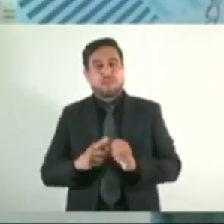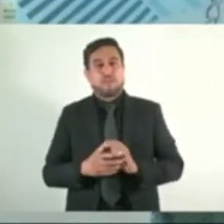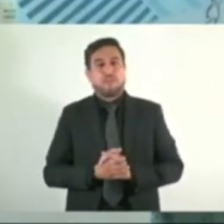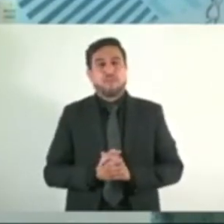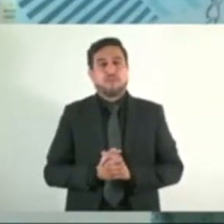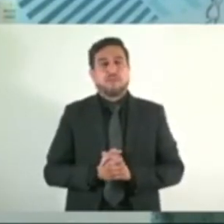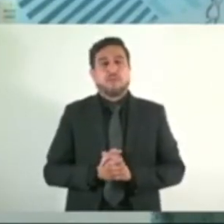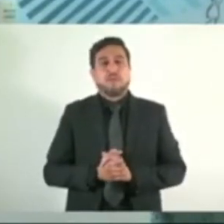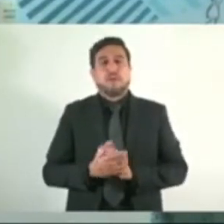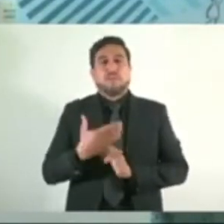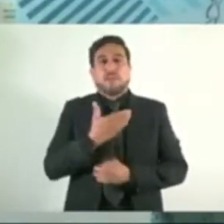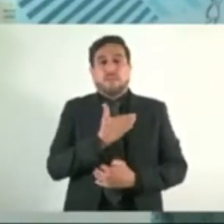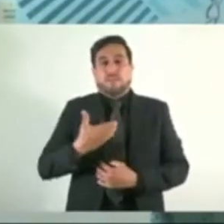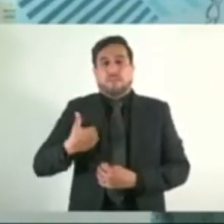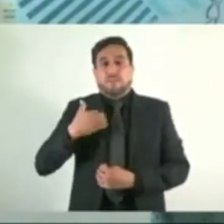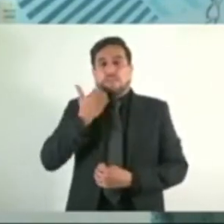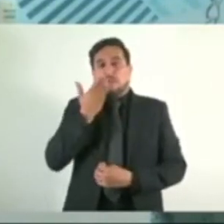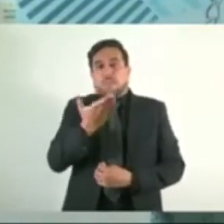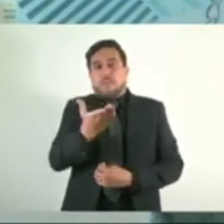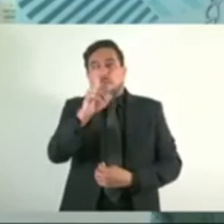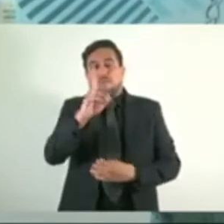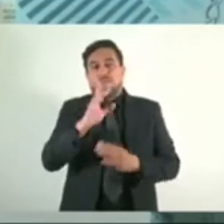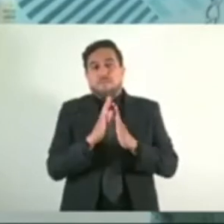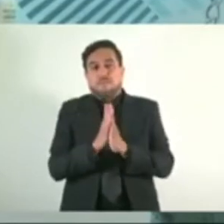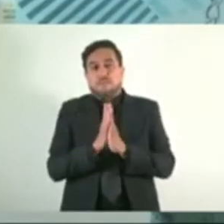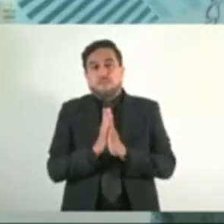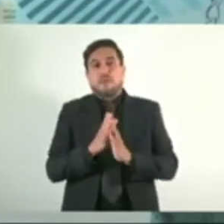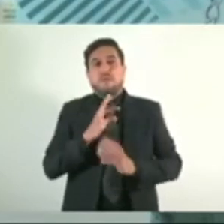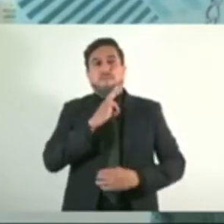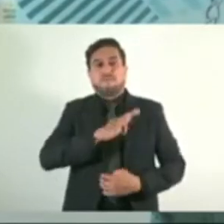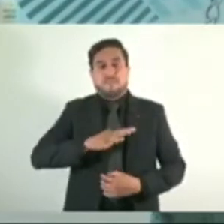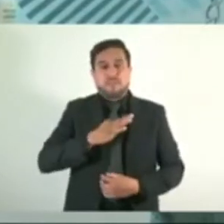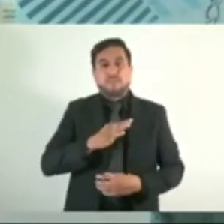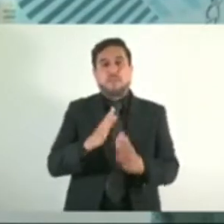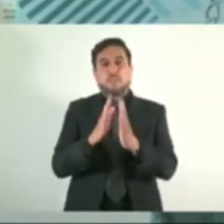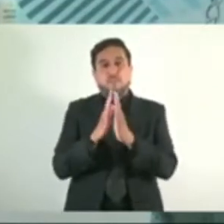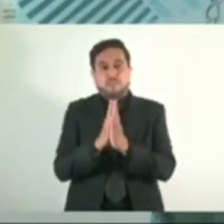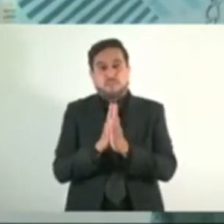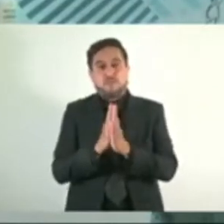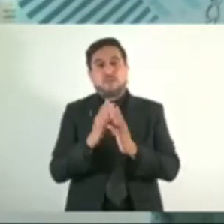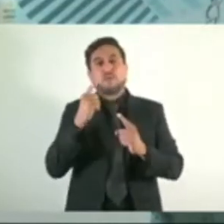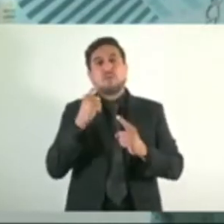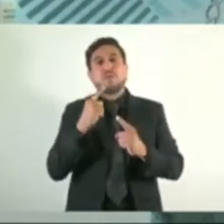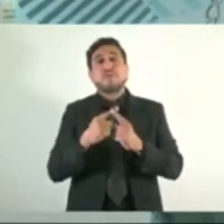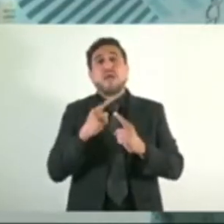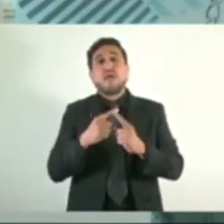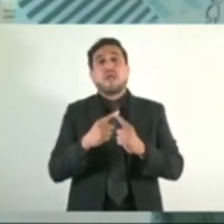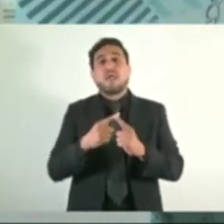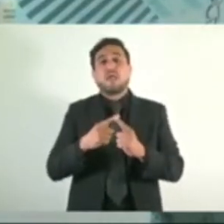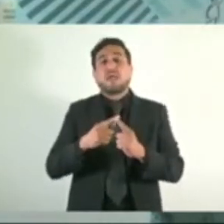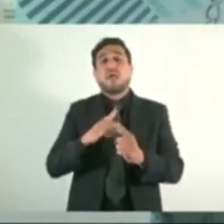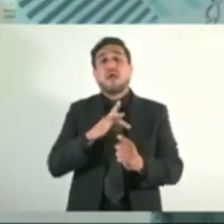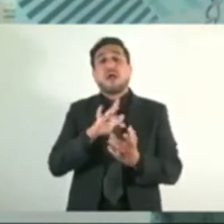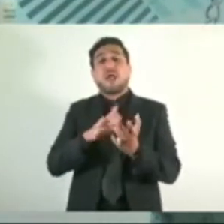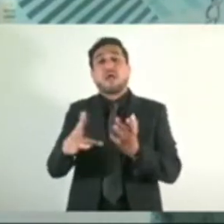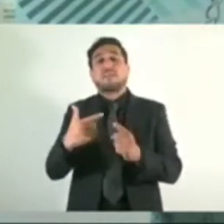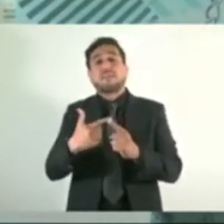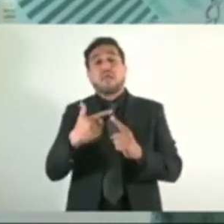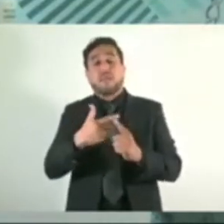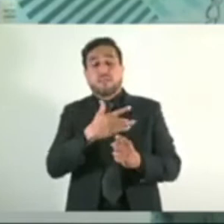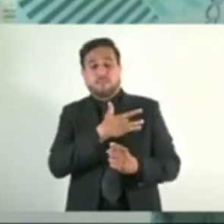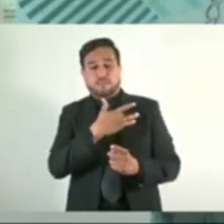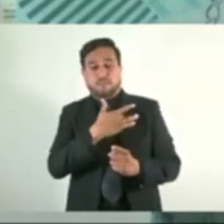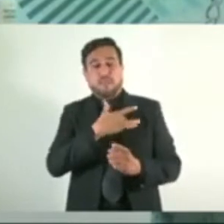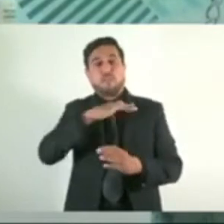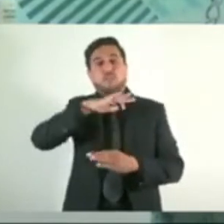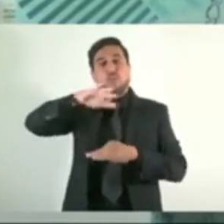Presidente, yo quiero pedir un favor, que nos felicite y le agradezca de todo corazón a todo